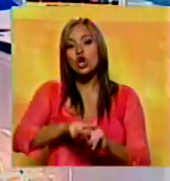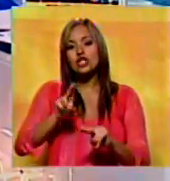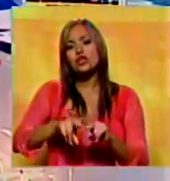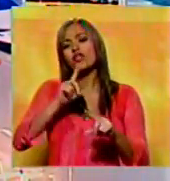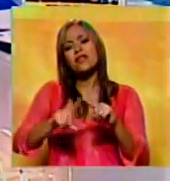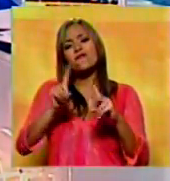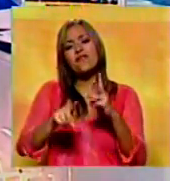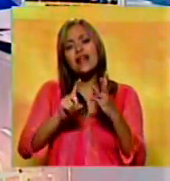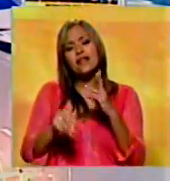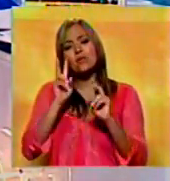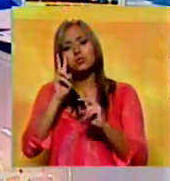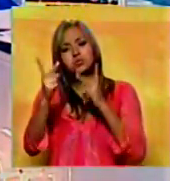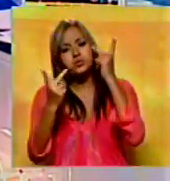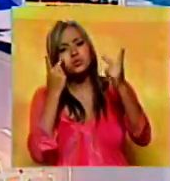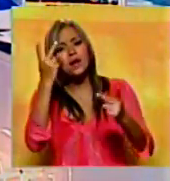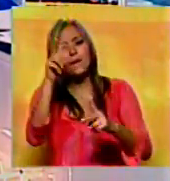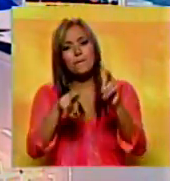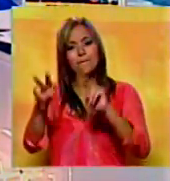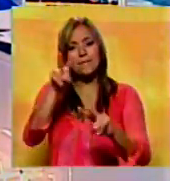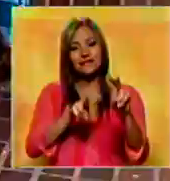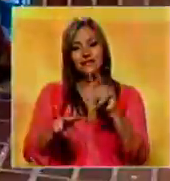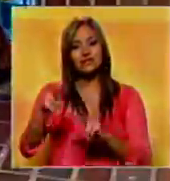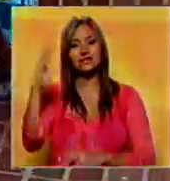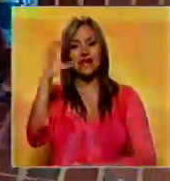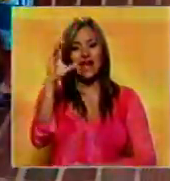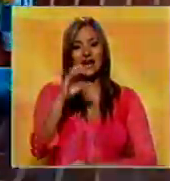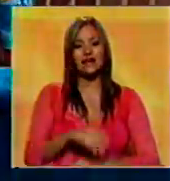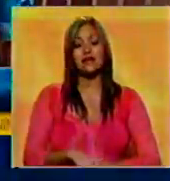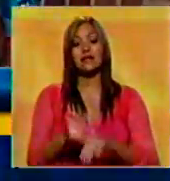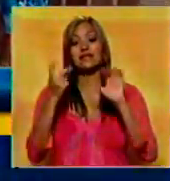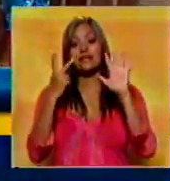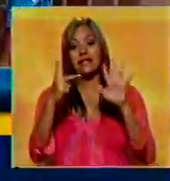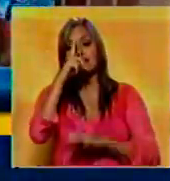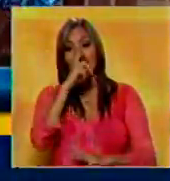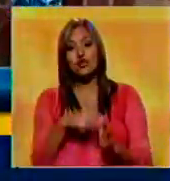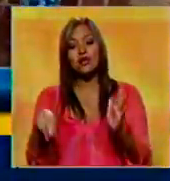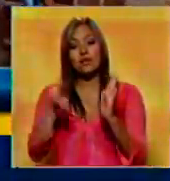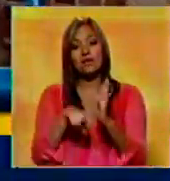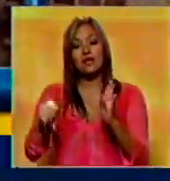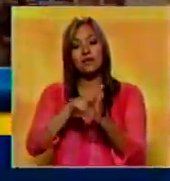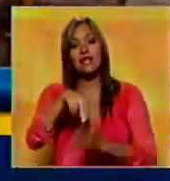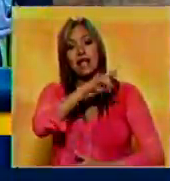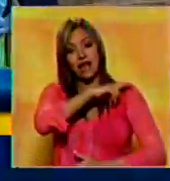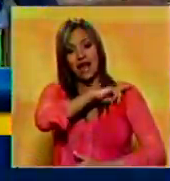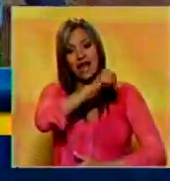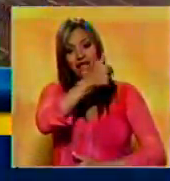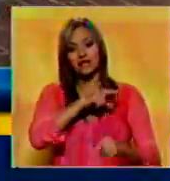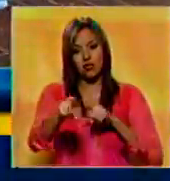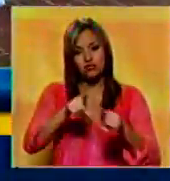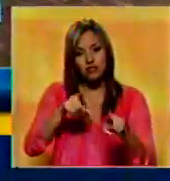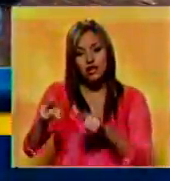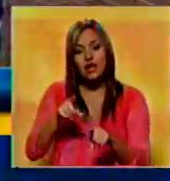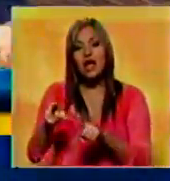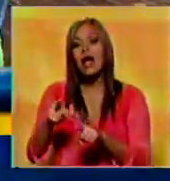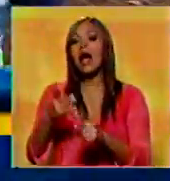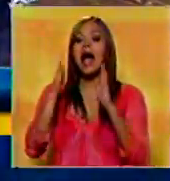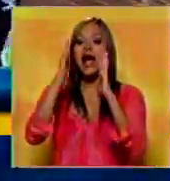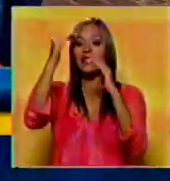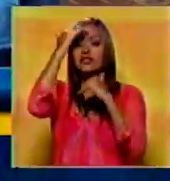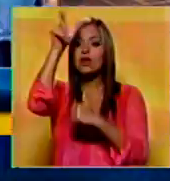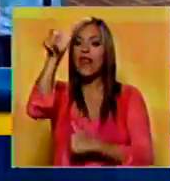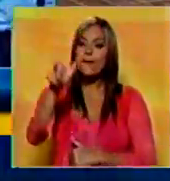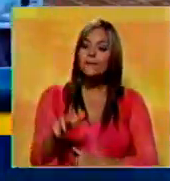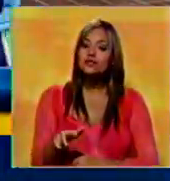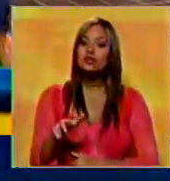distintas atracciones de la ciudad capital por séptimo año consecutivo la gerencia de relaciones laborales y servicios al